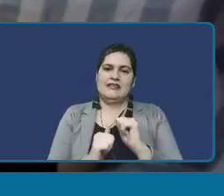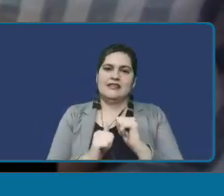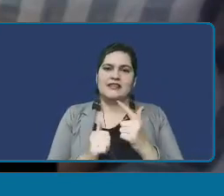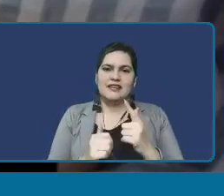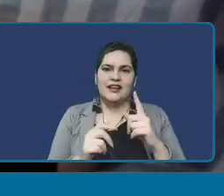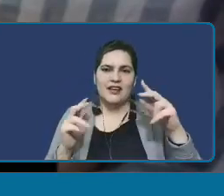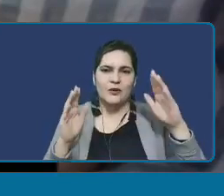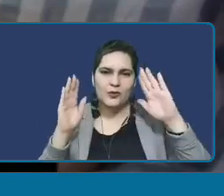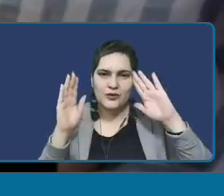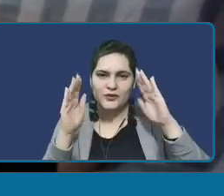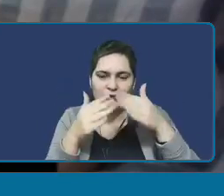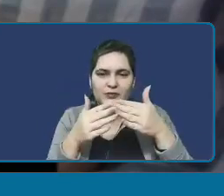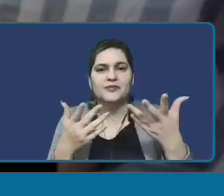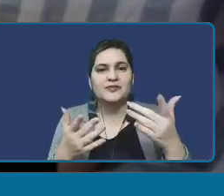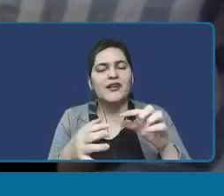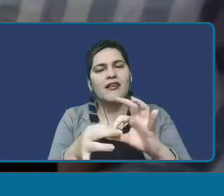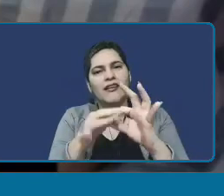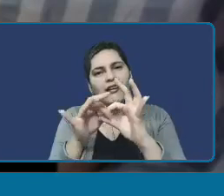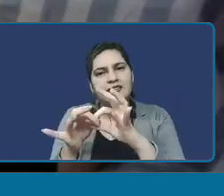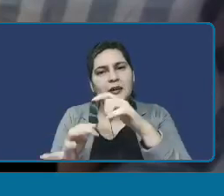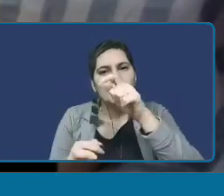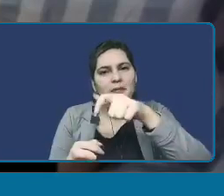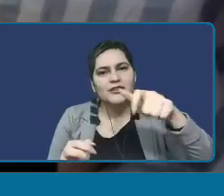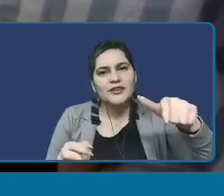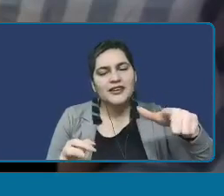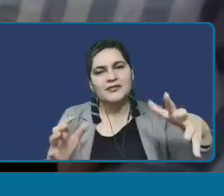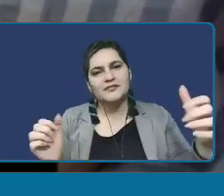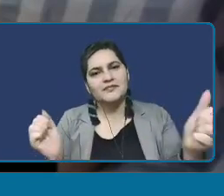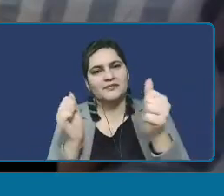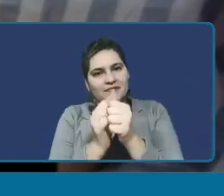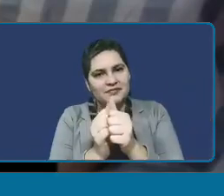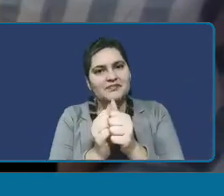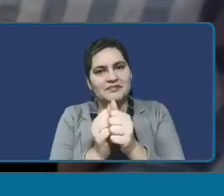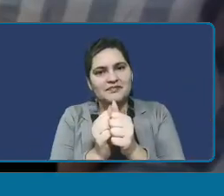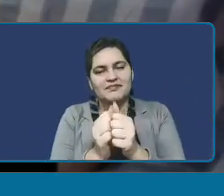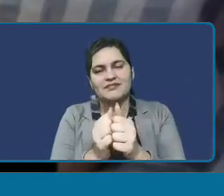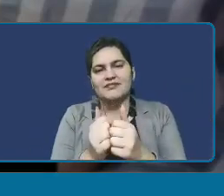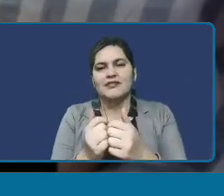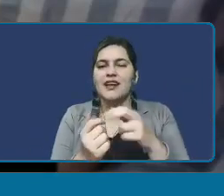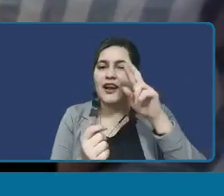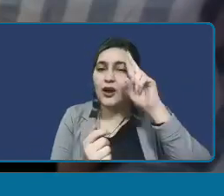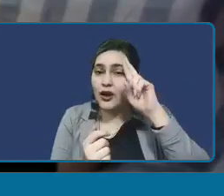todas las personas que hacen posible esta instancia. Recordarles que